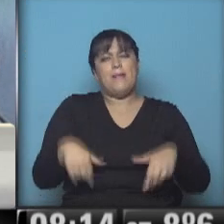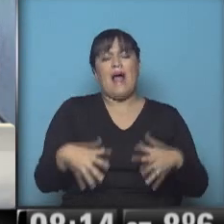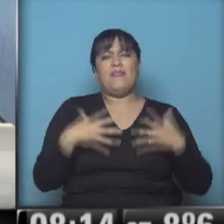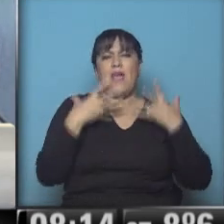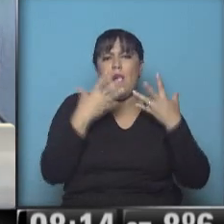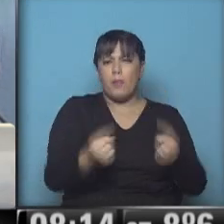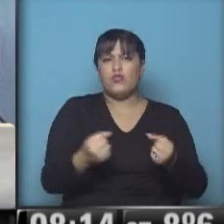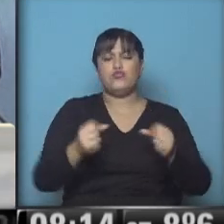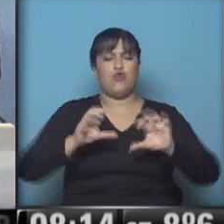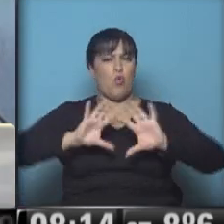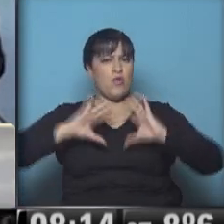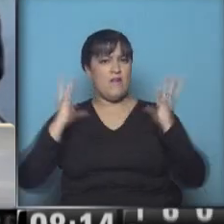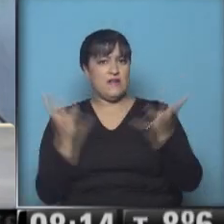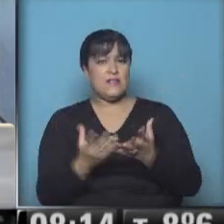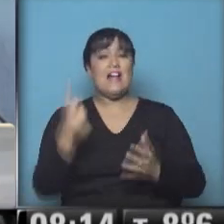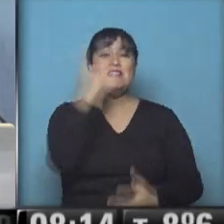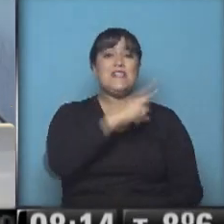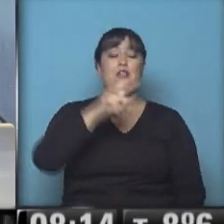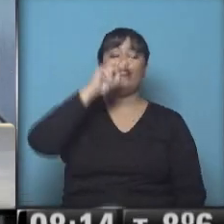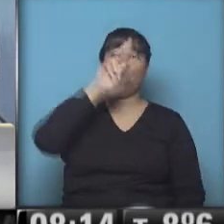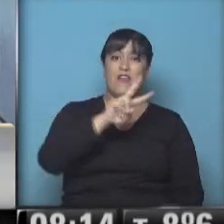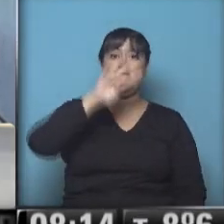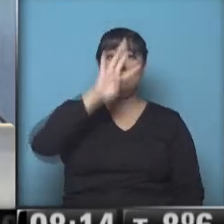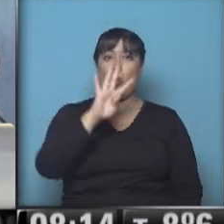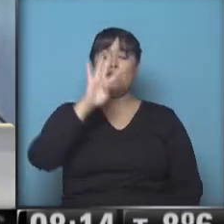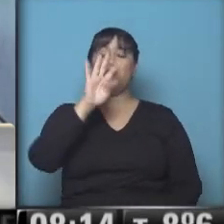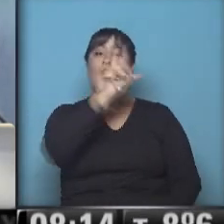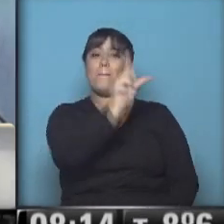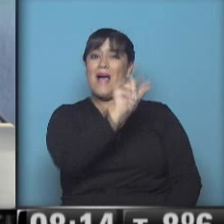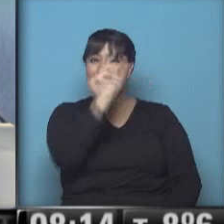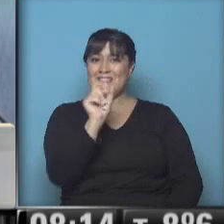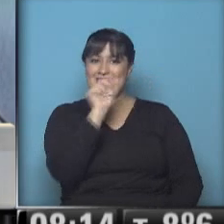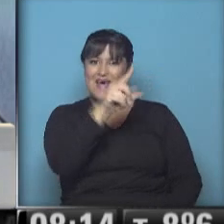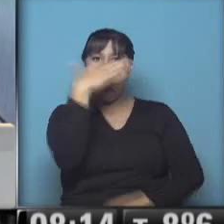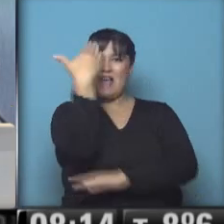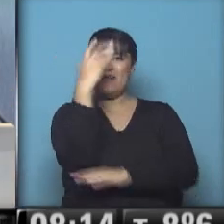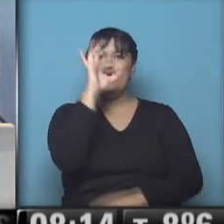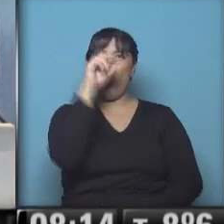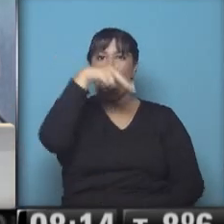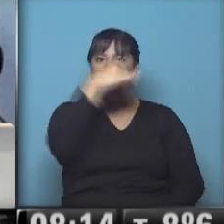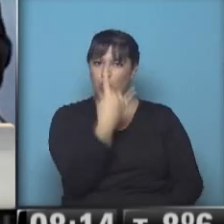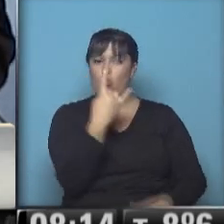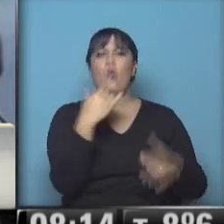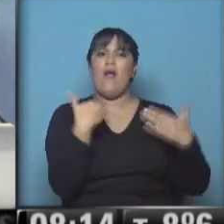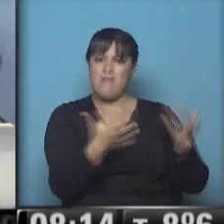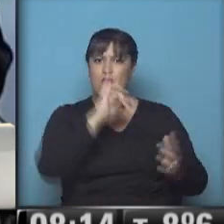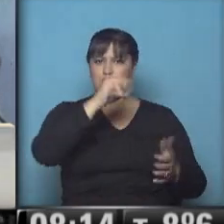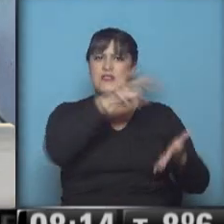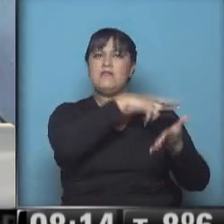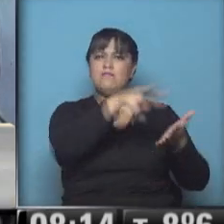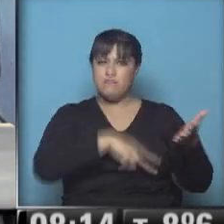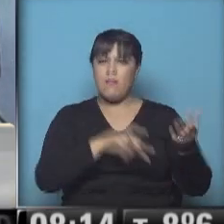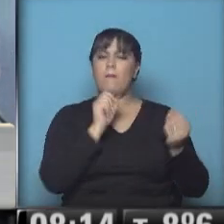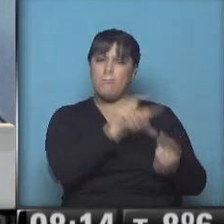carácter universal 124 países en la asamblea de las Naciones Unidas votaron a favor de una convención para establecer un